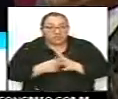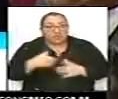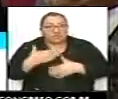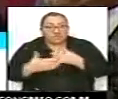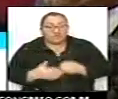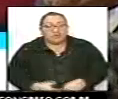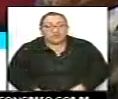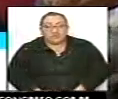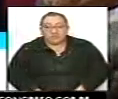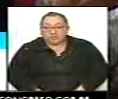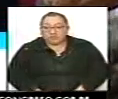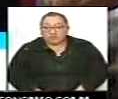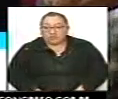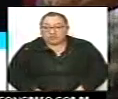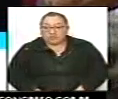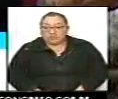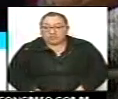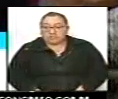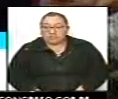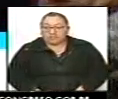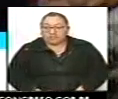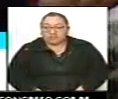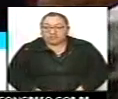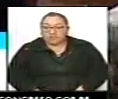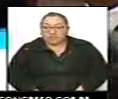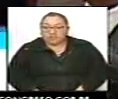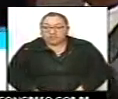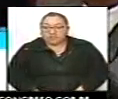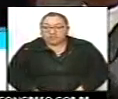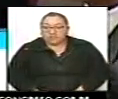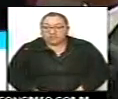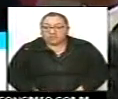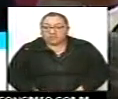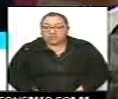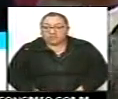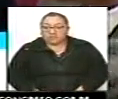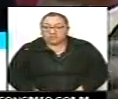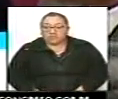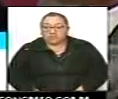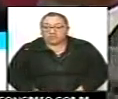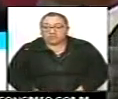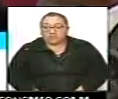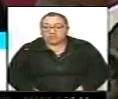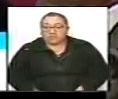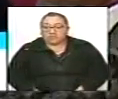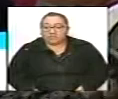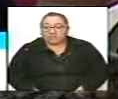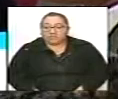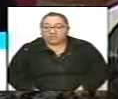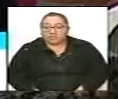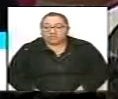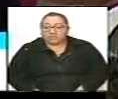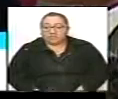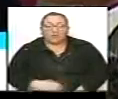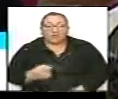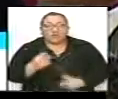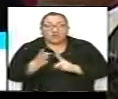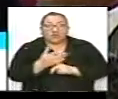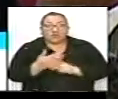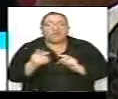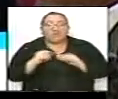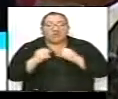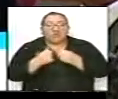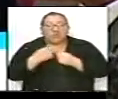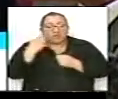tiene que ver con el género, porque también es un debate mundial. Solamente con esa bandera se estructuran partidos políticos.